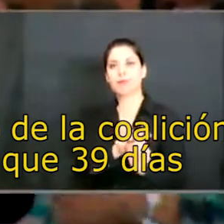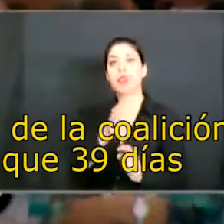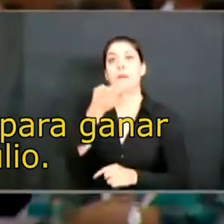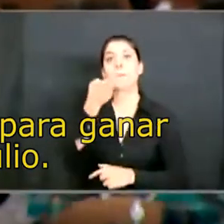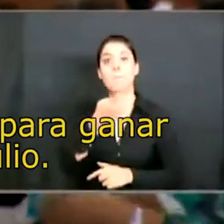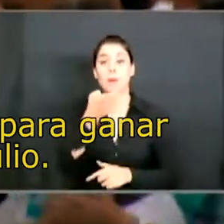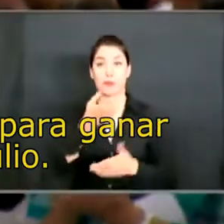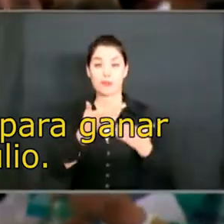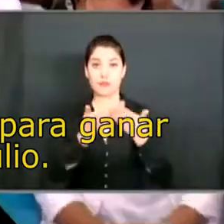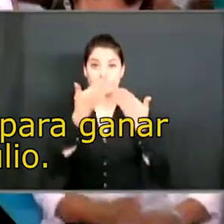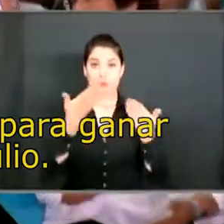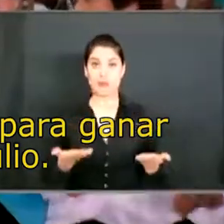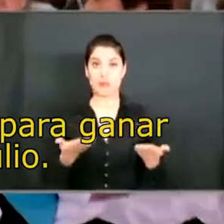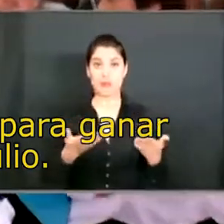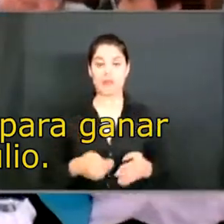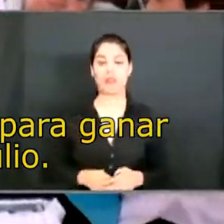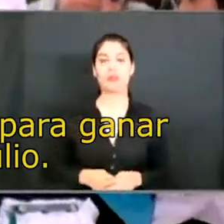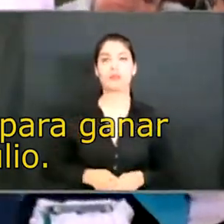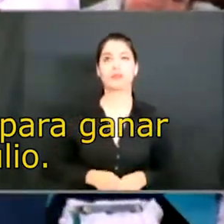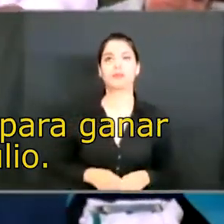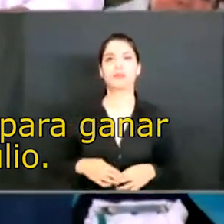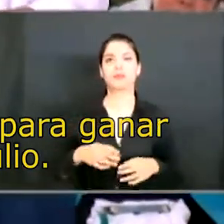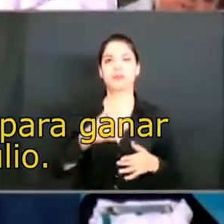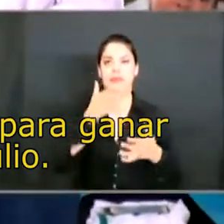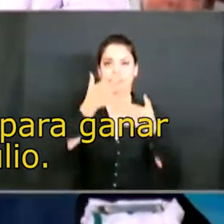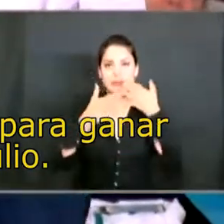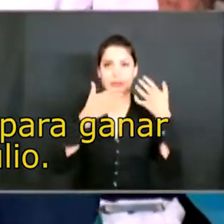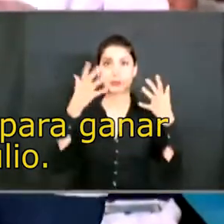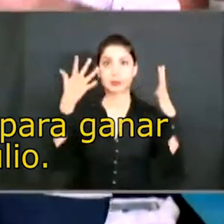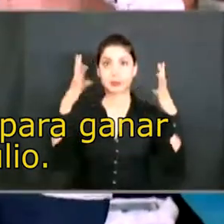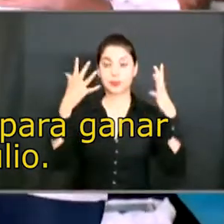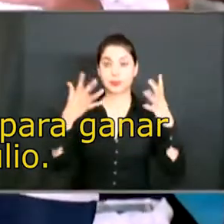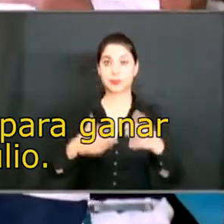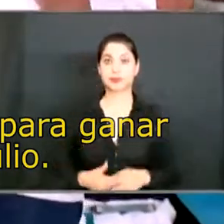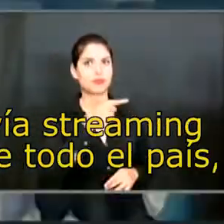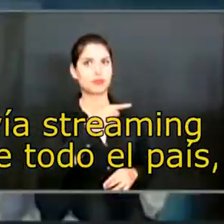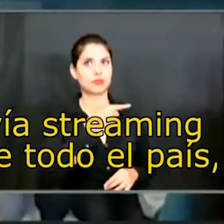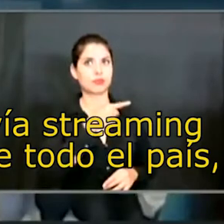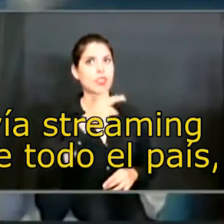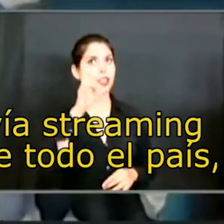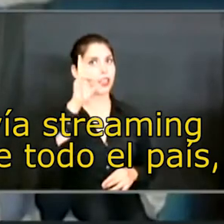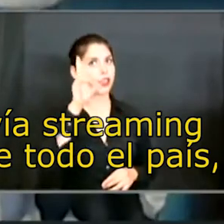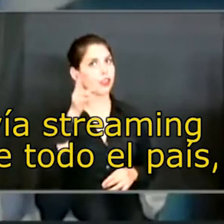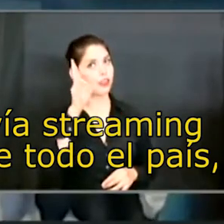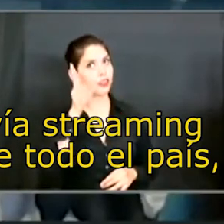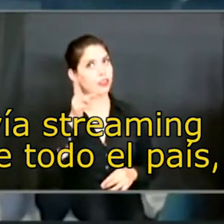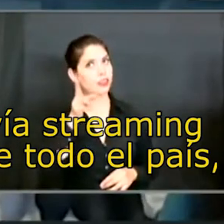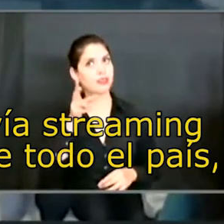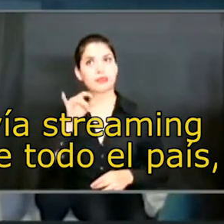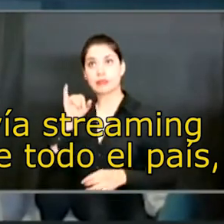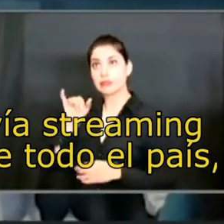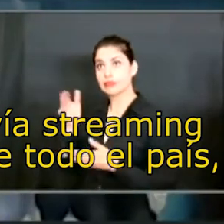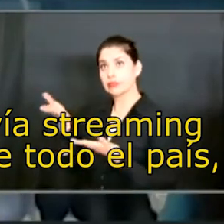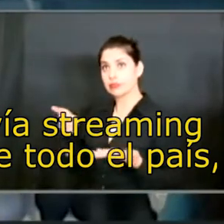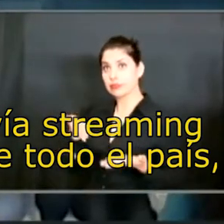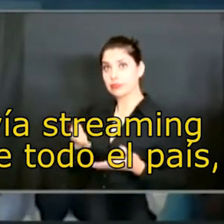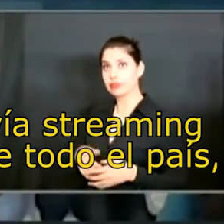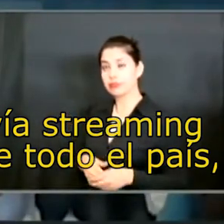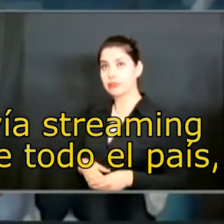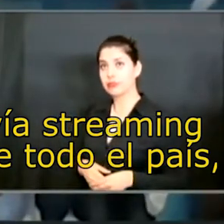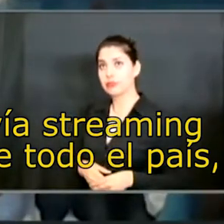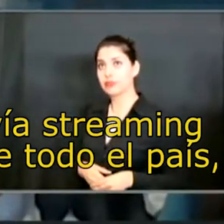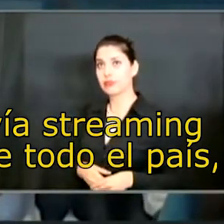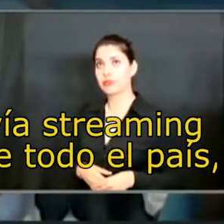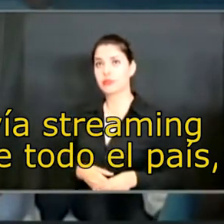39 días bastan y sobran a su equipo para ganar la elección del 1 de julio. Ante mujeres y la presencia vía streaming